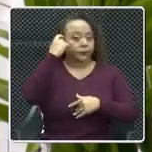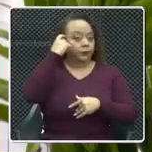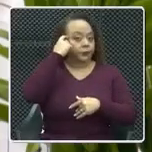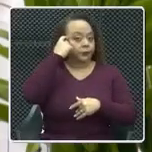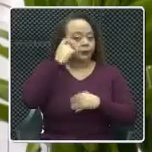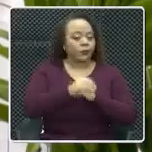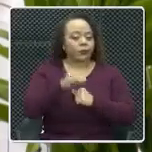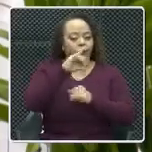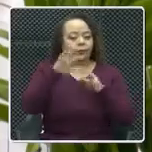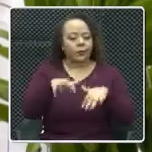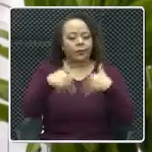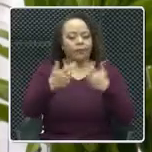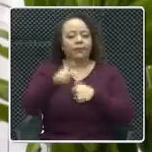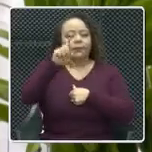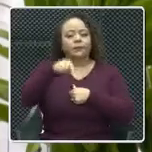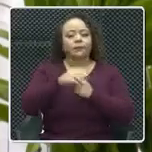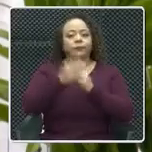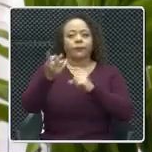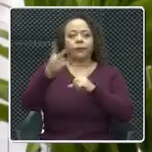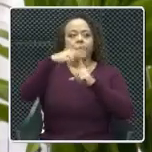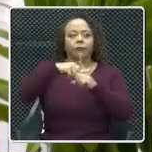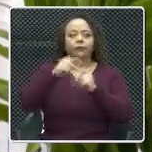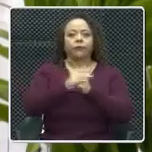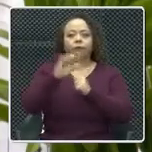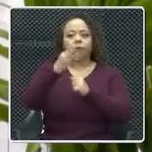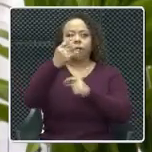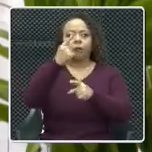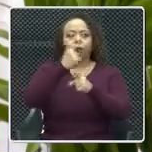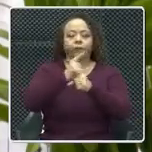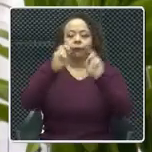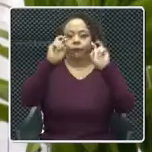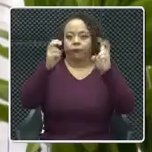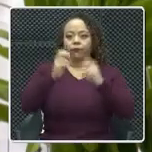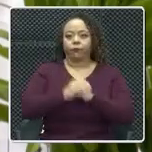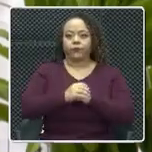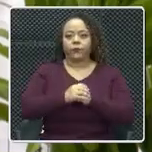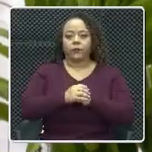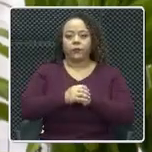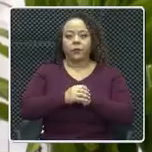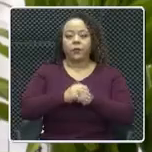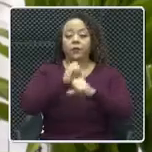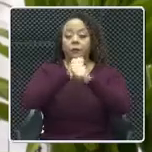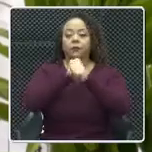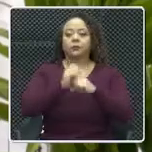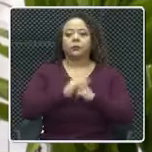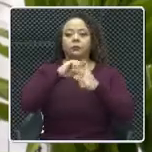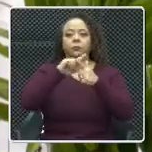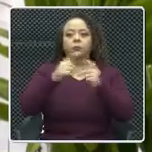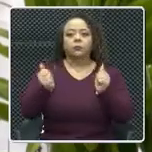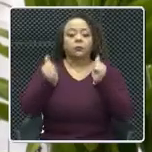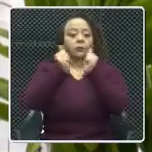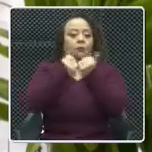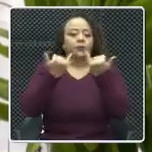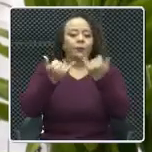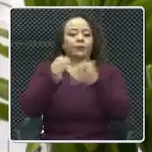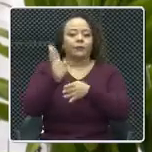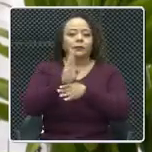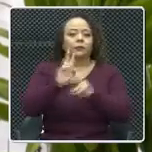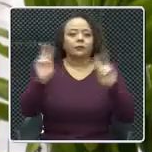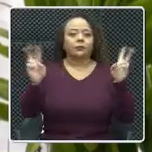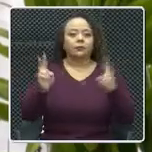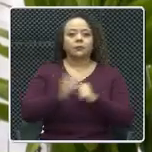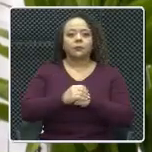mentales y cómo debemos de aplicar correctamente el tema de la póliza. Así que acompáñenos en esta transmisión en